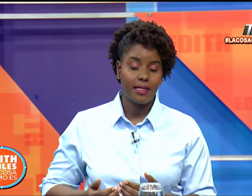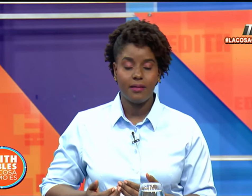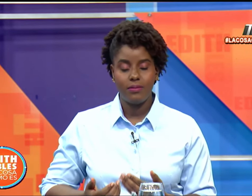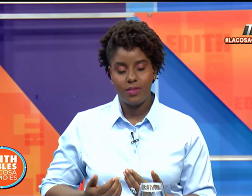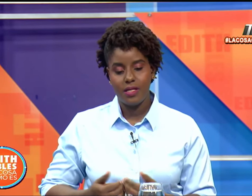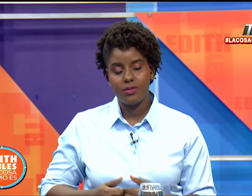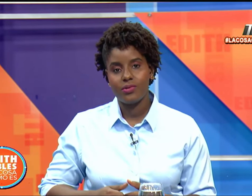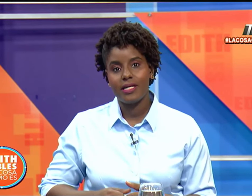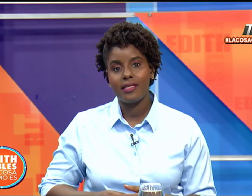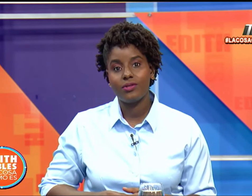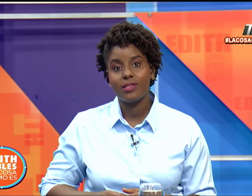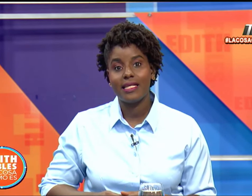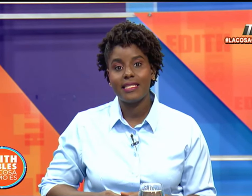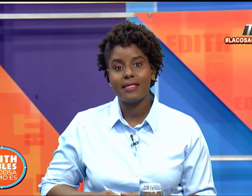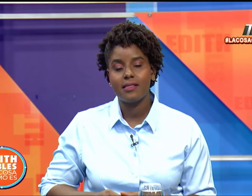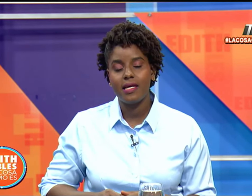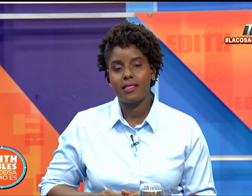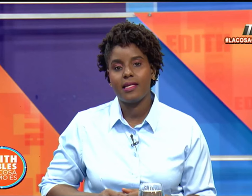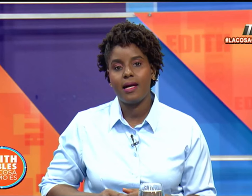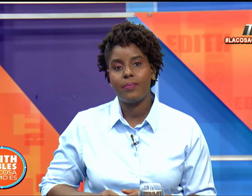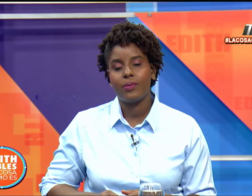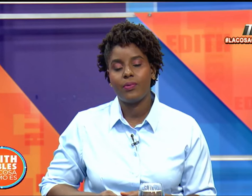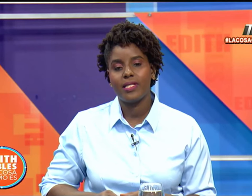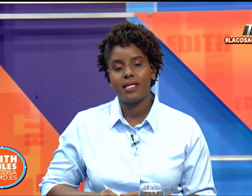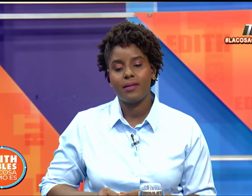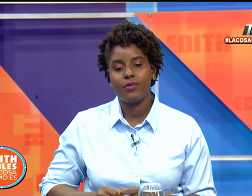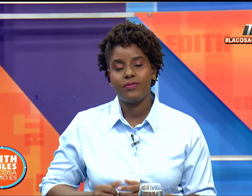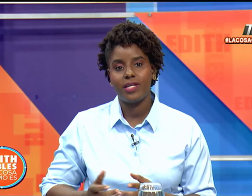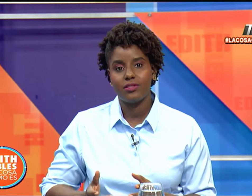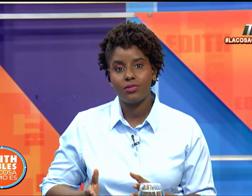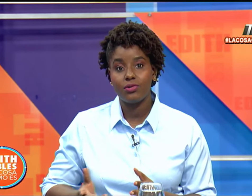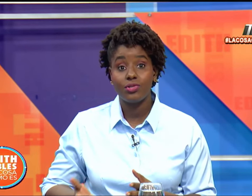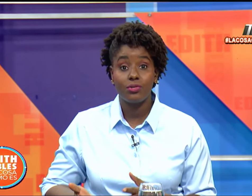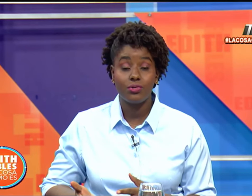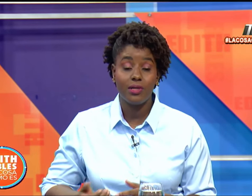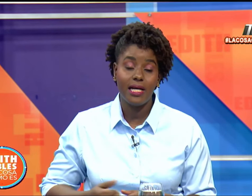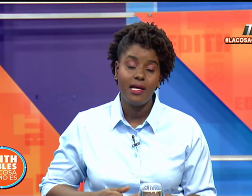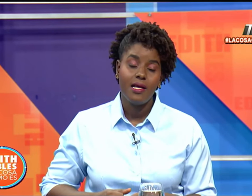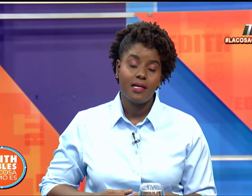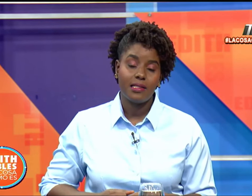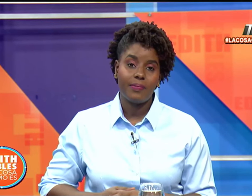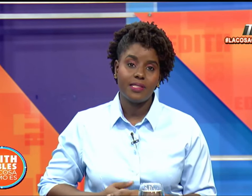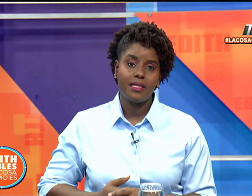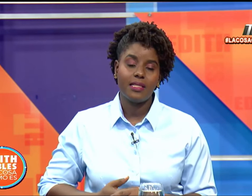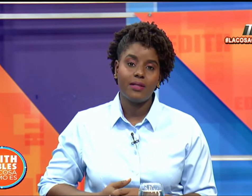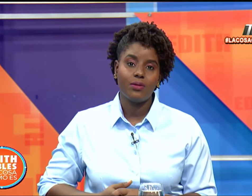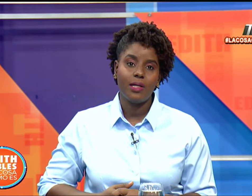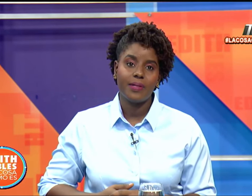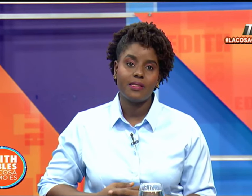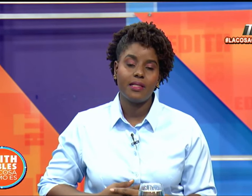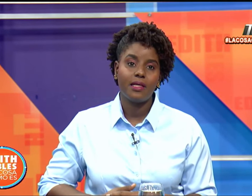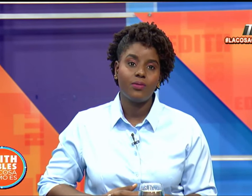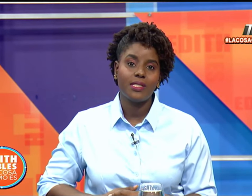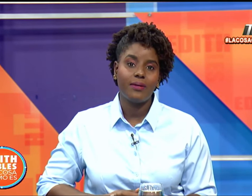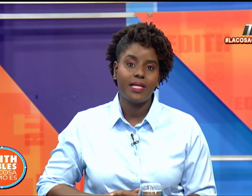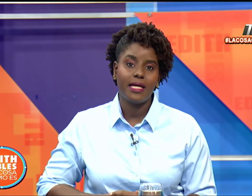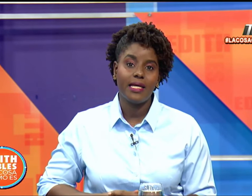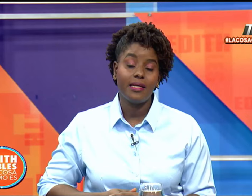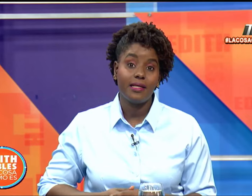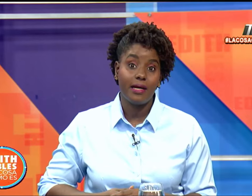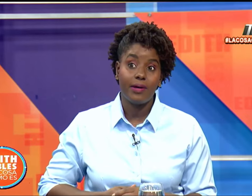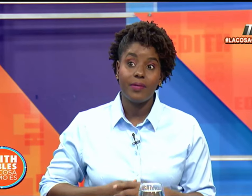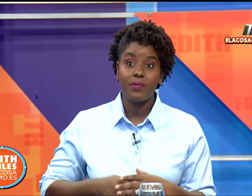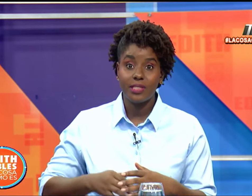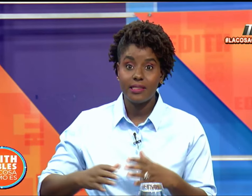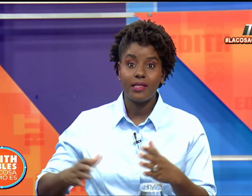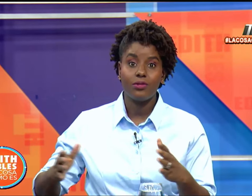que se reduzca a 137. Es la propuesta de modificación constitucional que está presentando el presidente Luis Abinader y